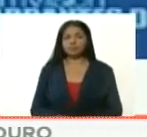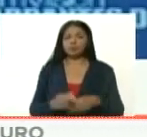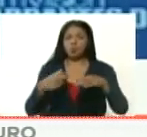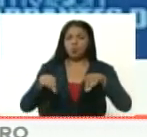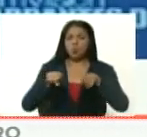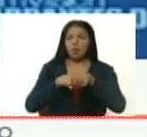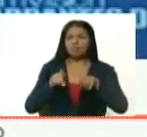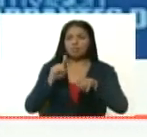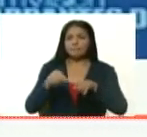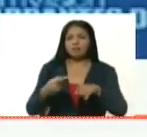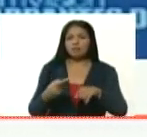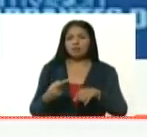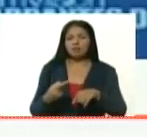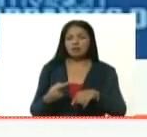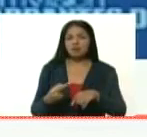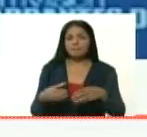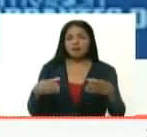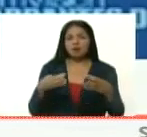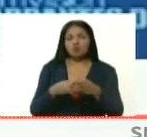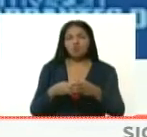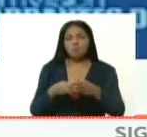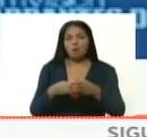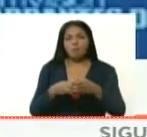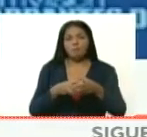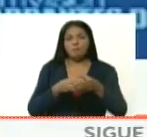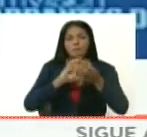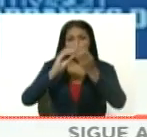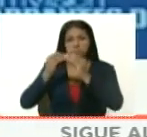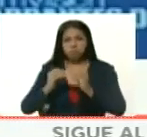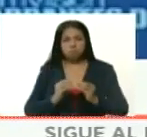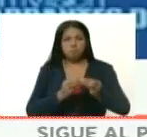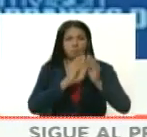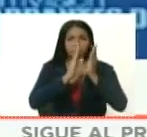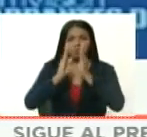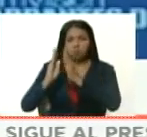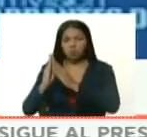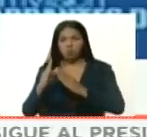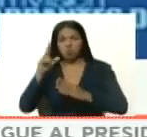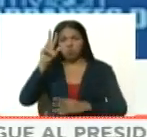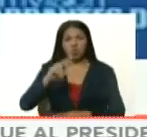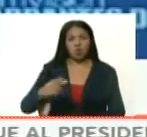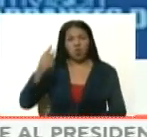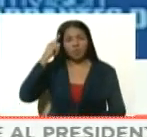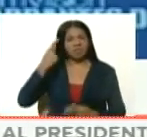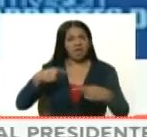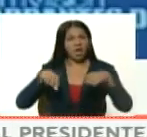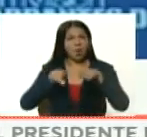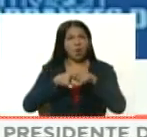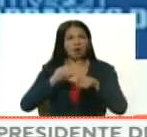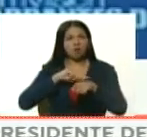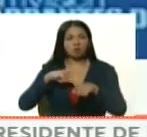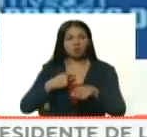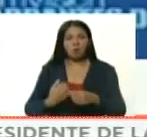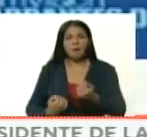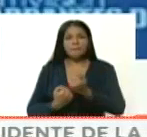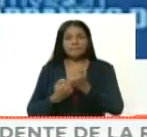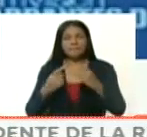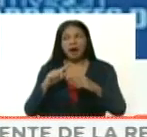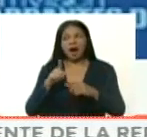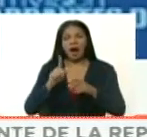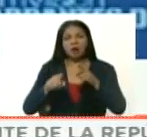Igualmente para el equipamiento de la Policía Nacional todos los días. Yo sé que paren con los